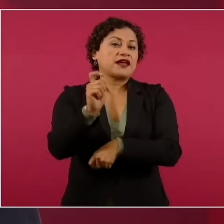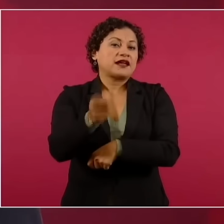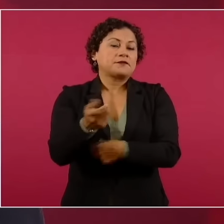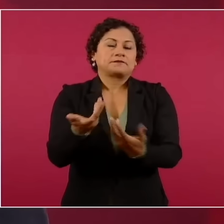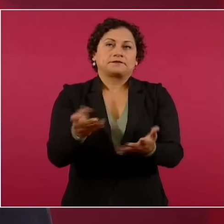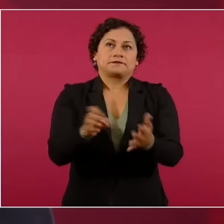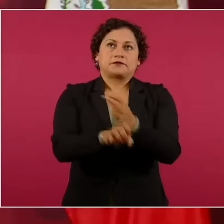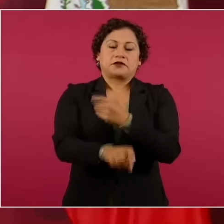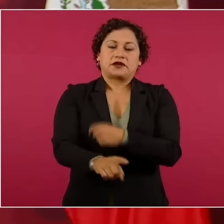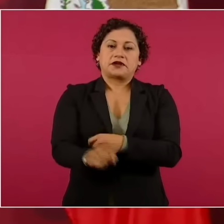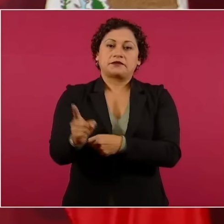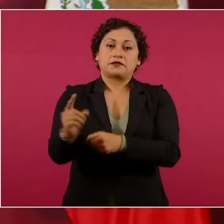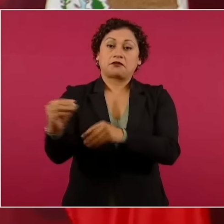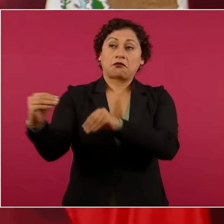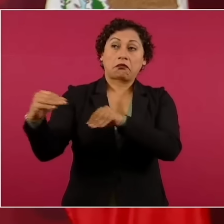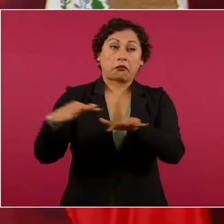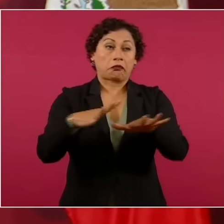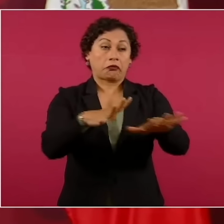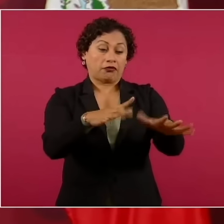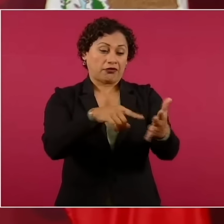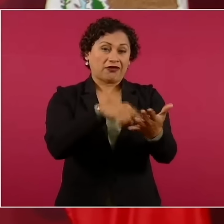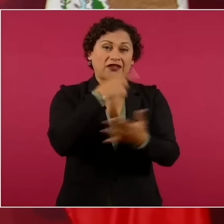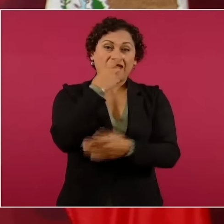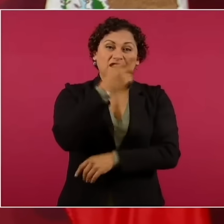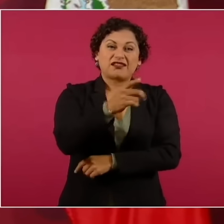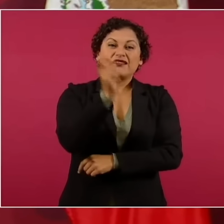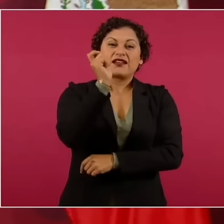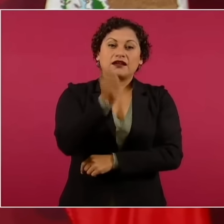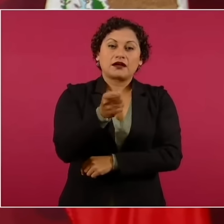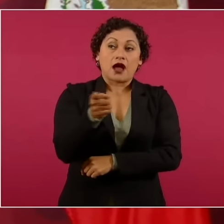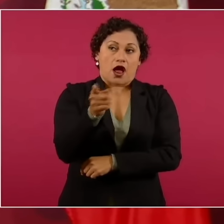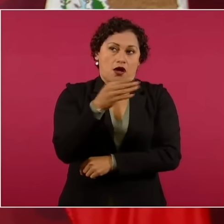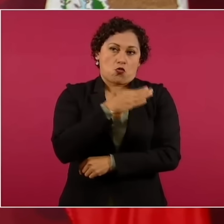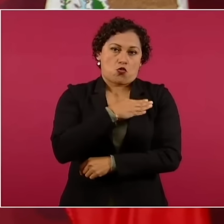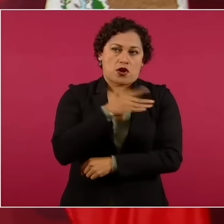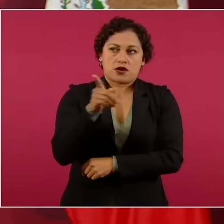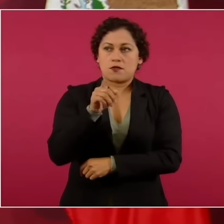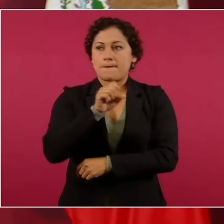convencer de que hay buenos y malos.